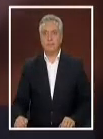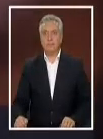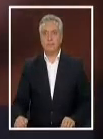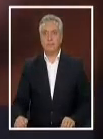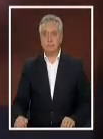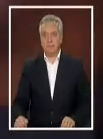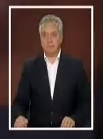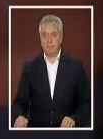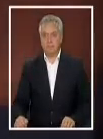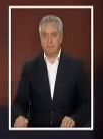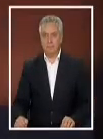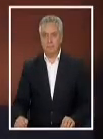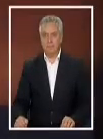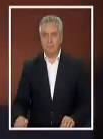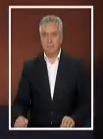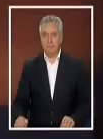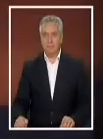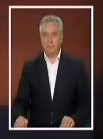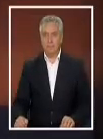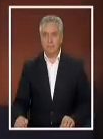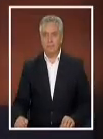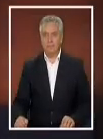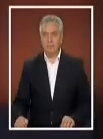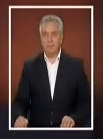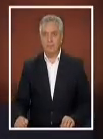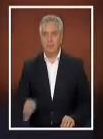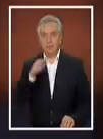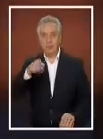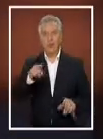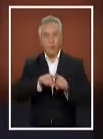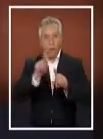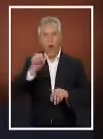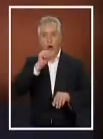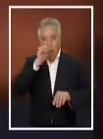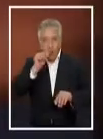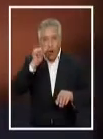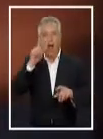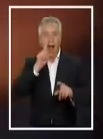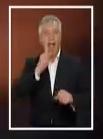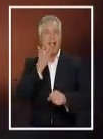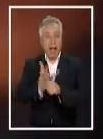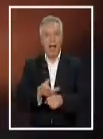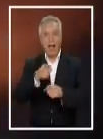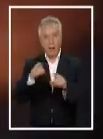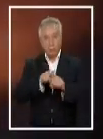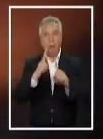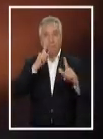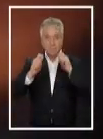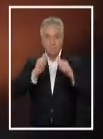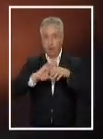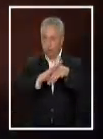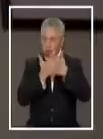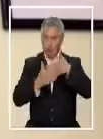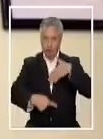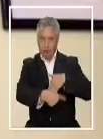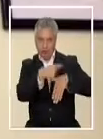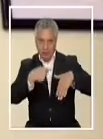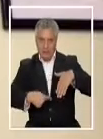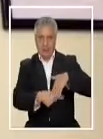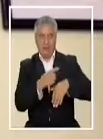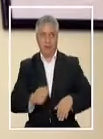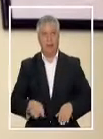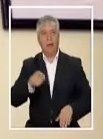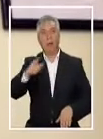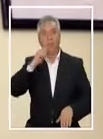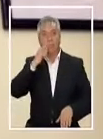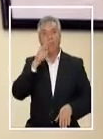vacío, directo para mi gente. Esta es la droga que hay, con la que riego todo el continente. Él hacía alusión de eso, a lo que